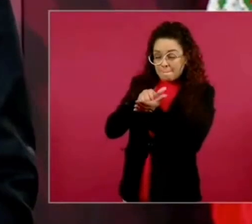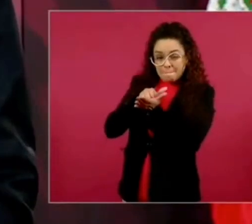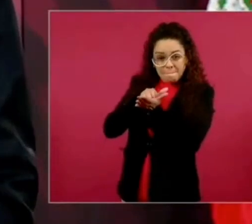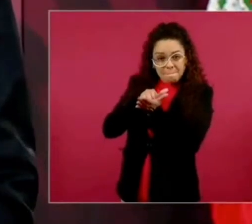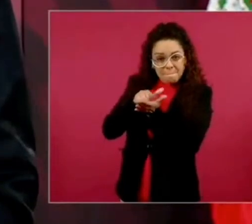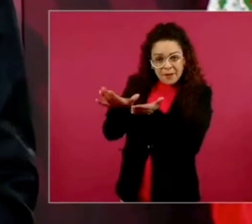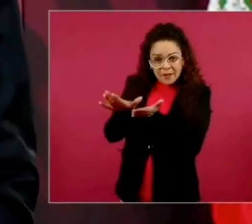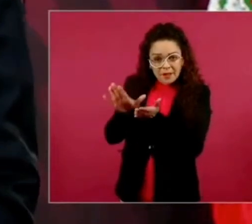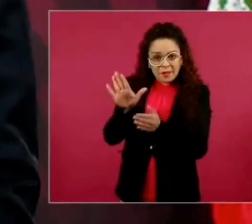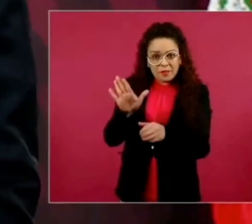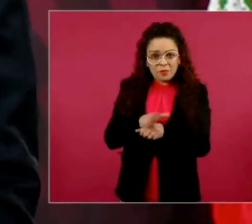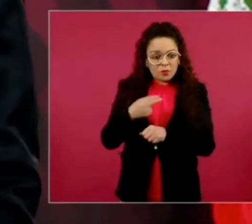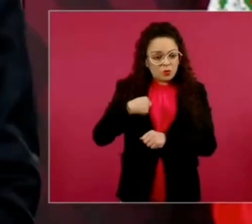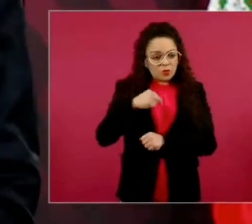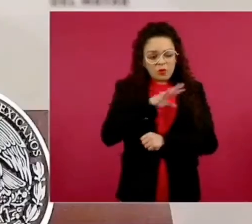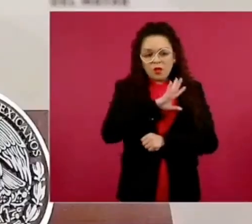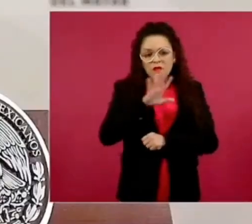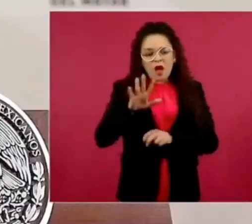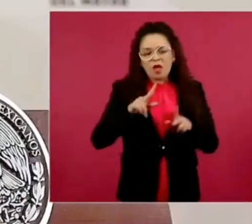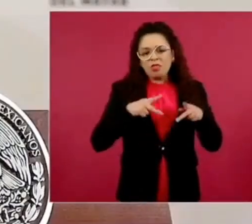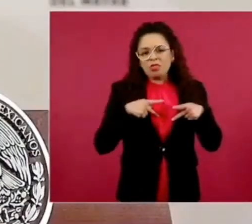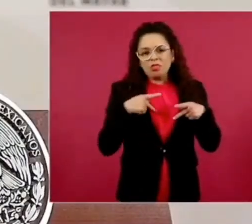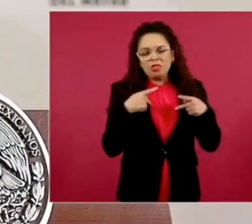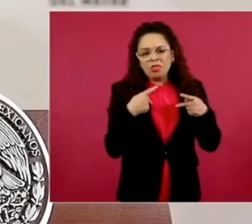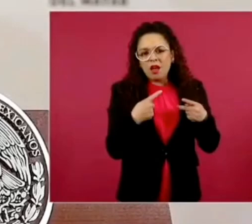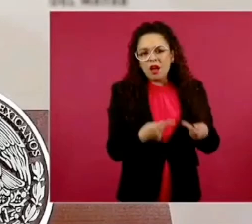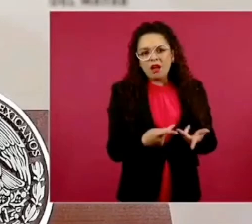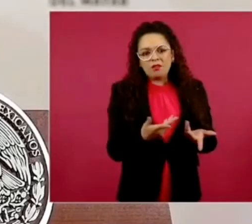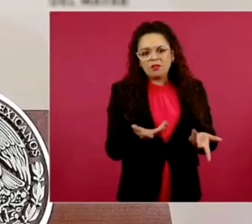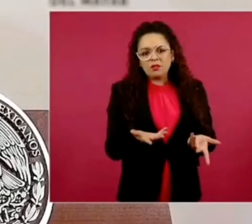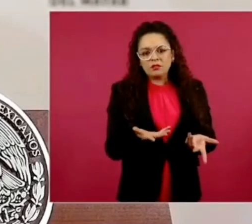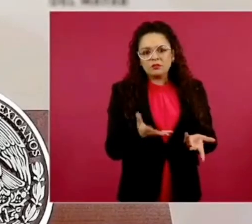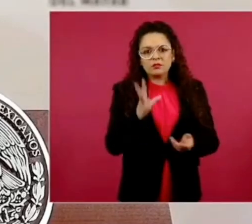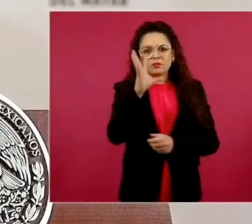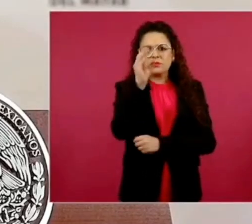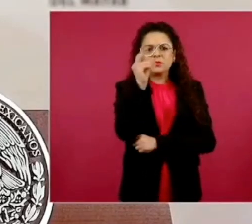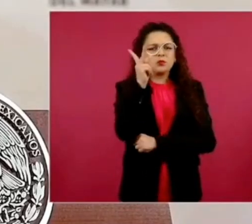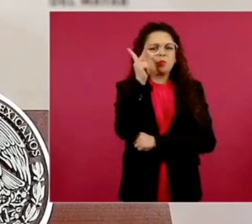dejemos siquiera vivo nuestro derecho